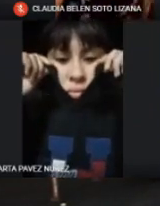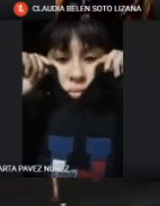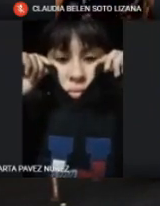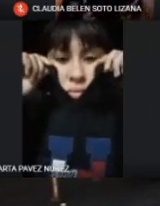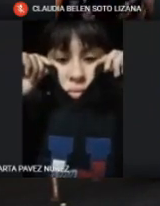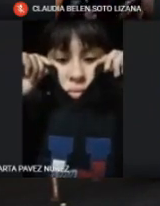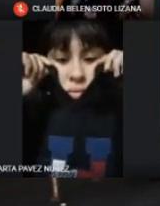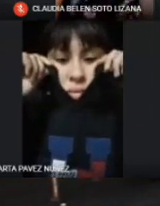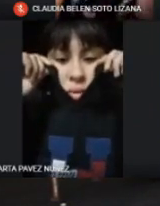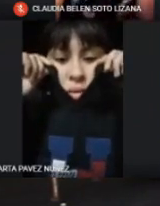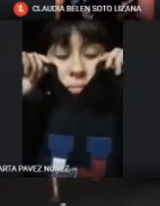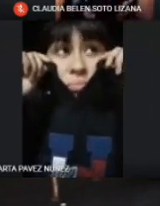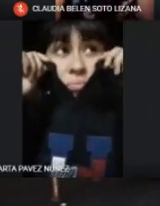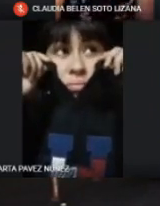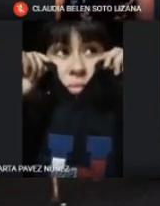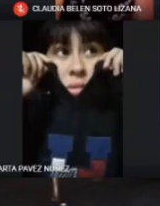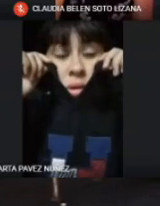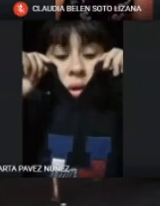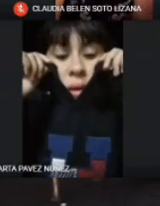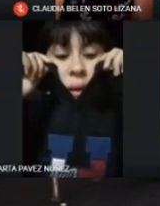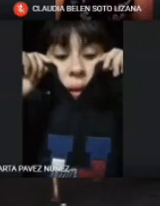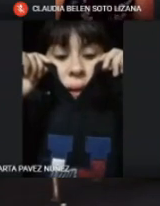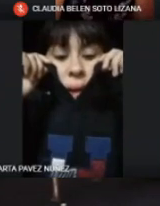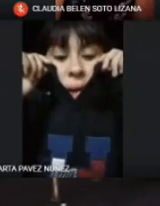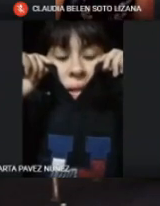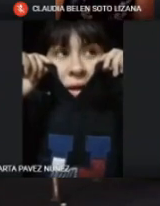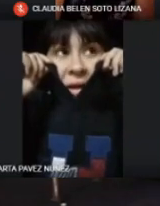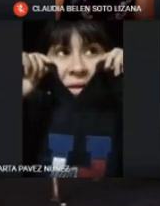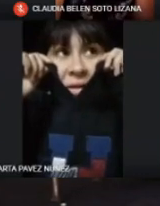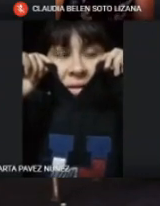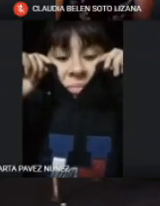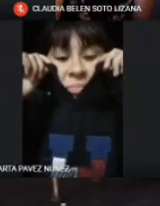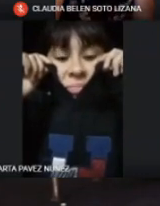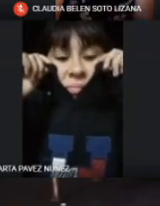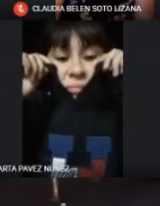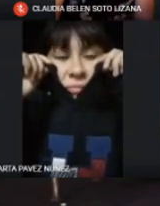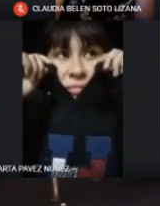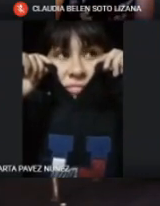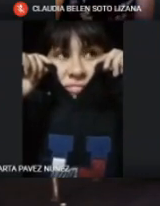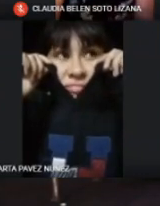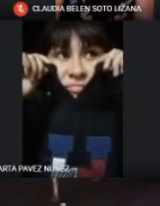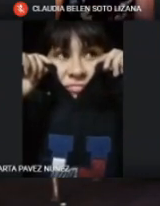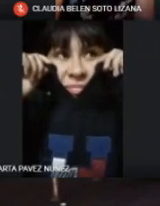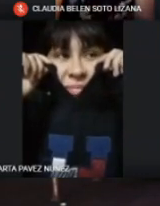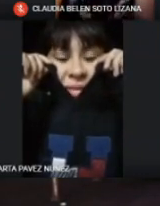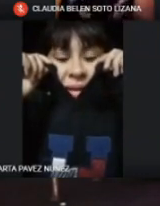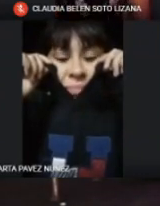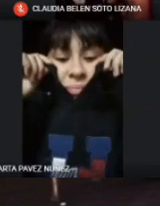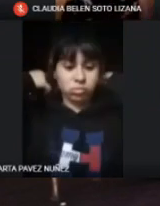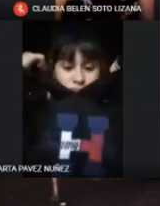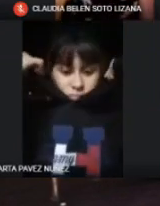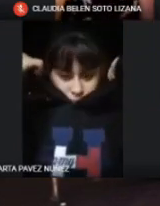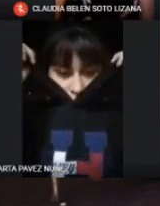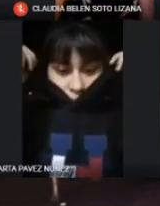muchos será el comienzo de otra etapa, donde les queda mucho por hacer y crecer como personas y también como